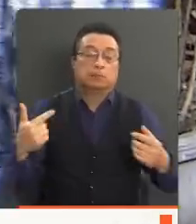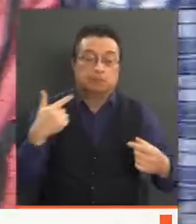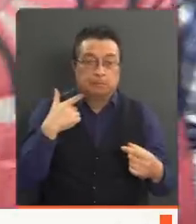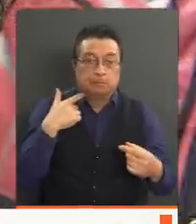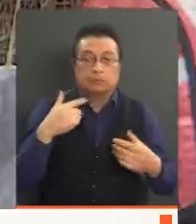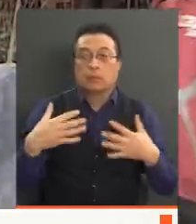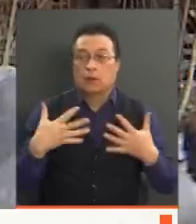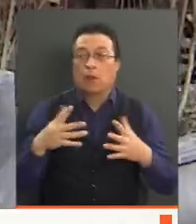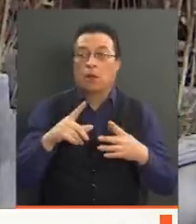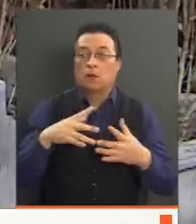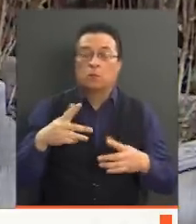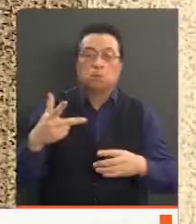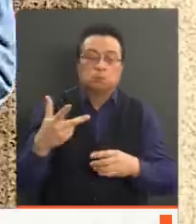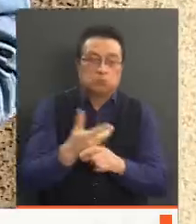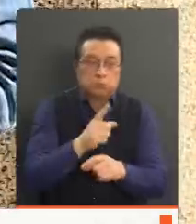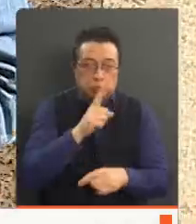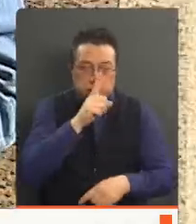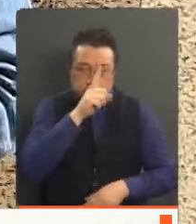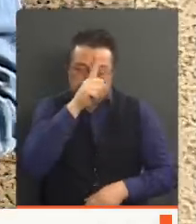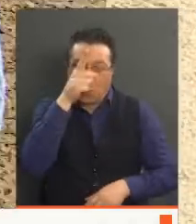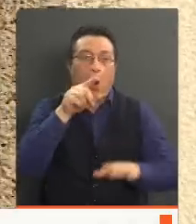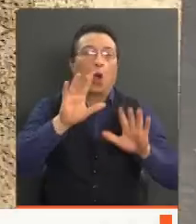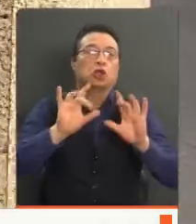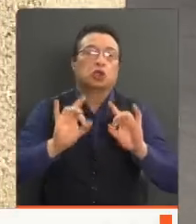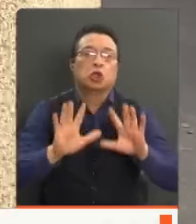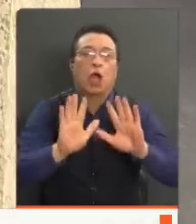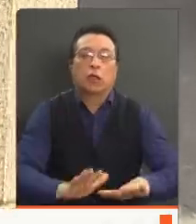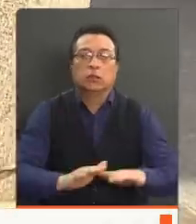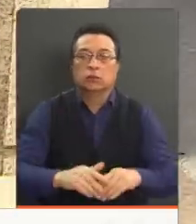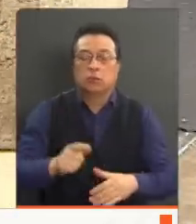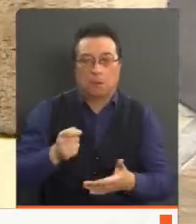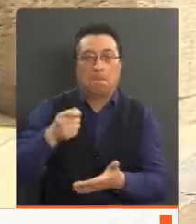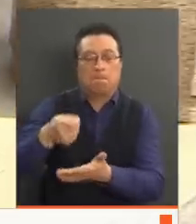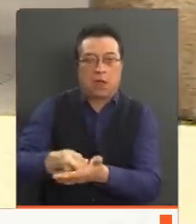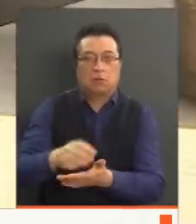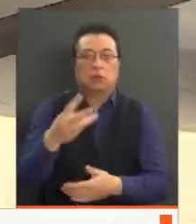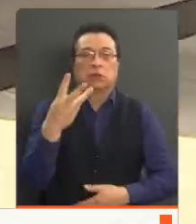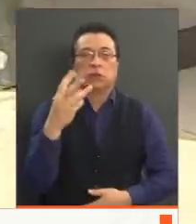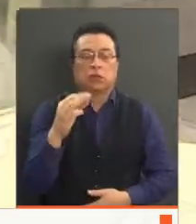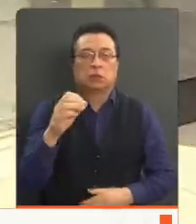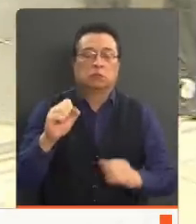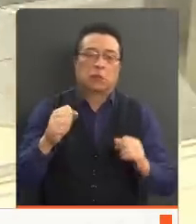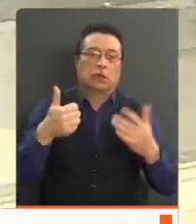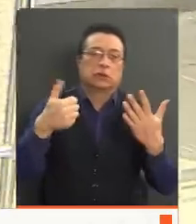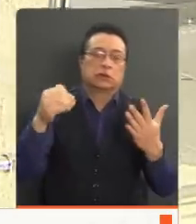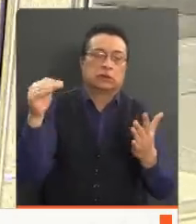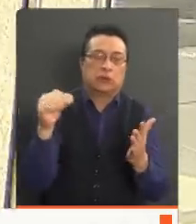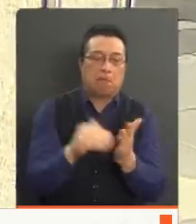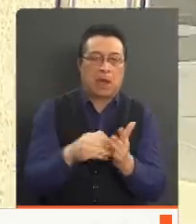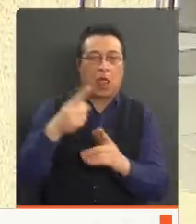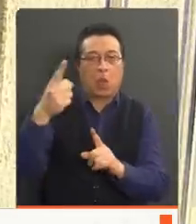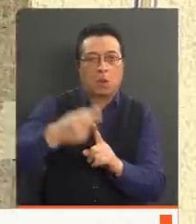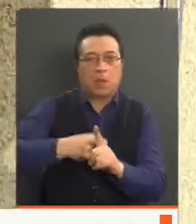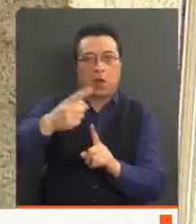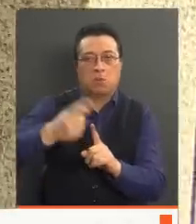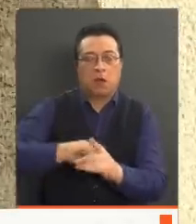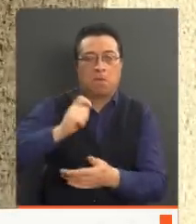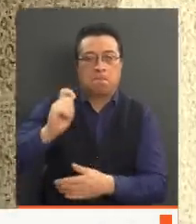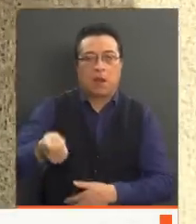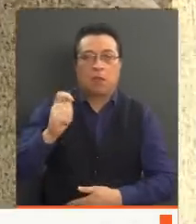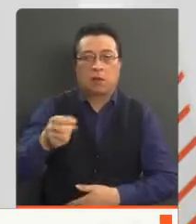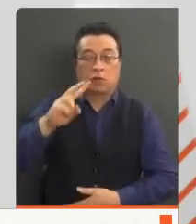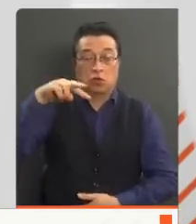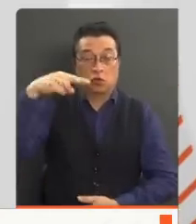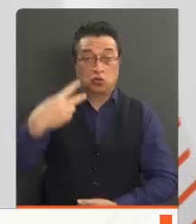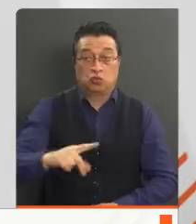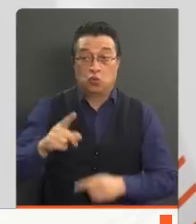como dice, mal acostumbrando a estar ahí. Y así estuvieron pagando entre 30 a 60 mil pesos mensuales. El dueño derribó